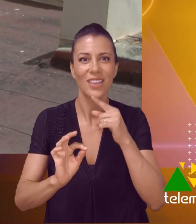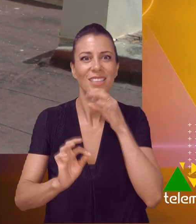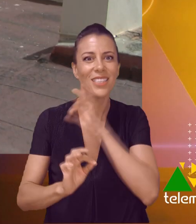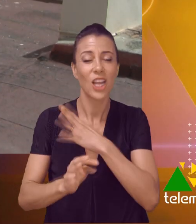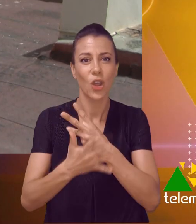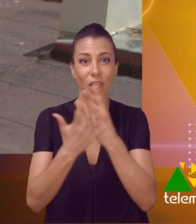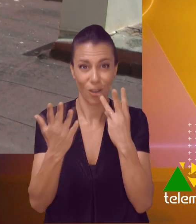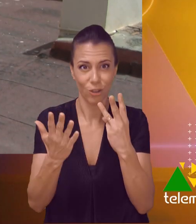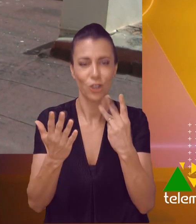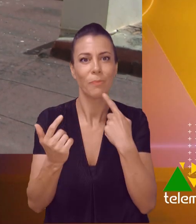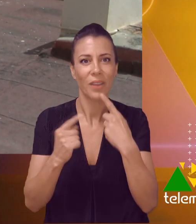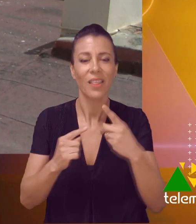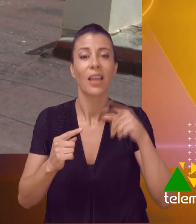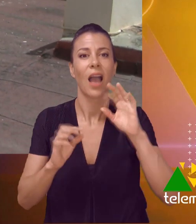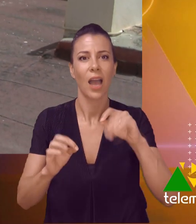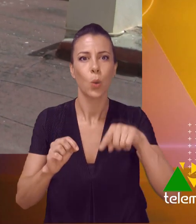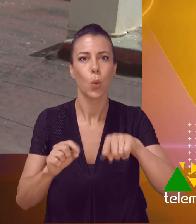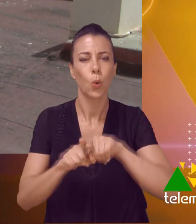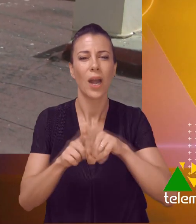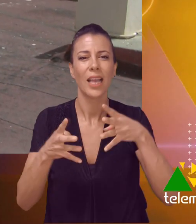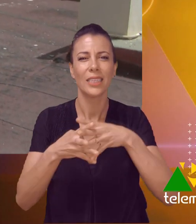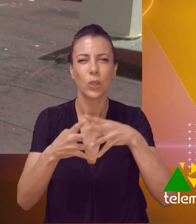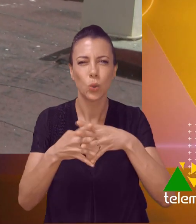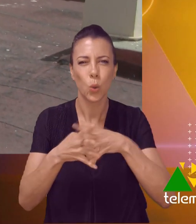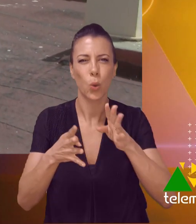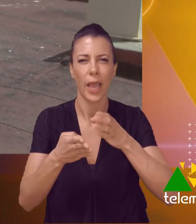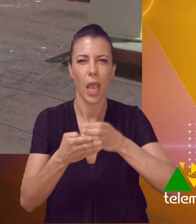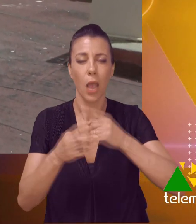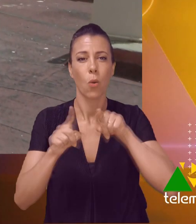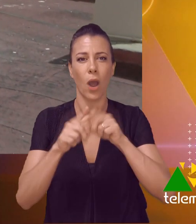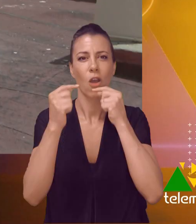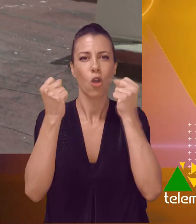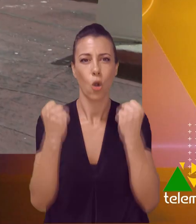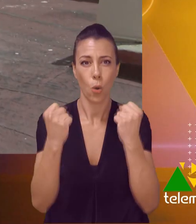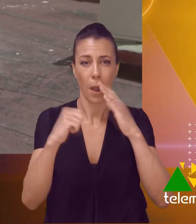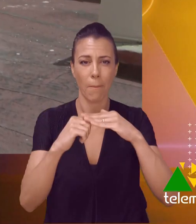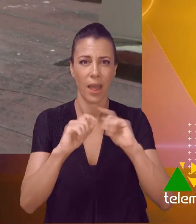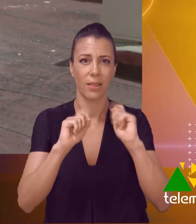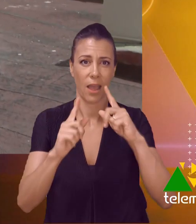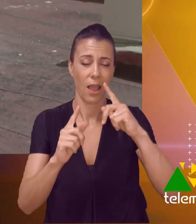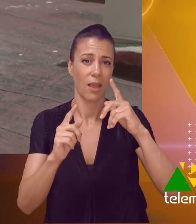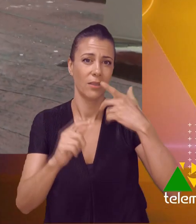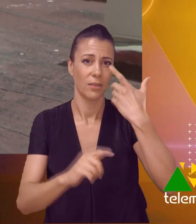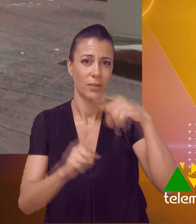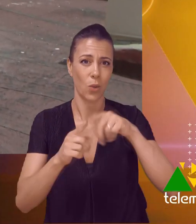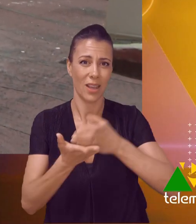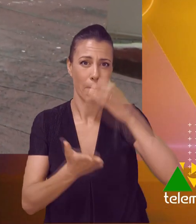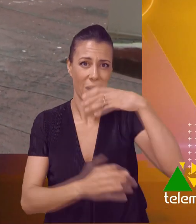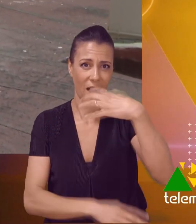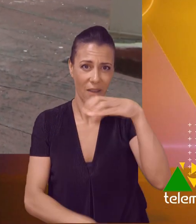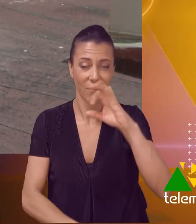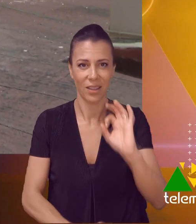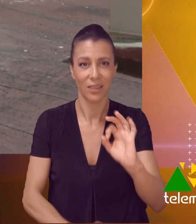ve que aquí había una estructura de tabiques y tal, y de columnas y tal, para la campana de la vela, para tocar la campana de rebato, de la